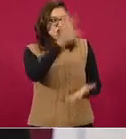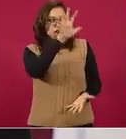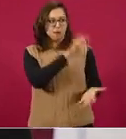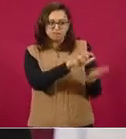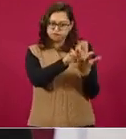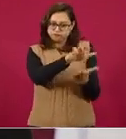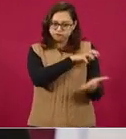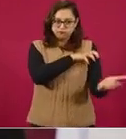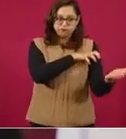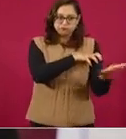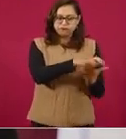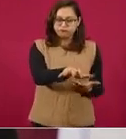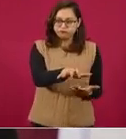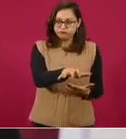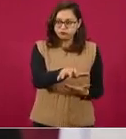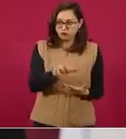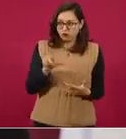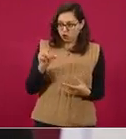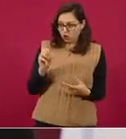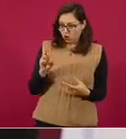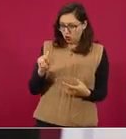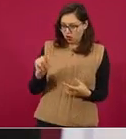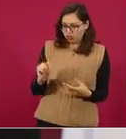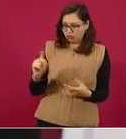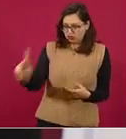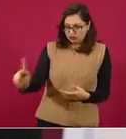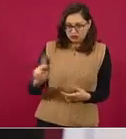de mexicanos y